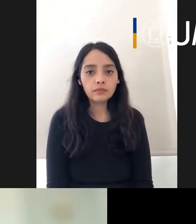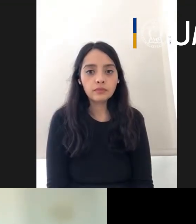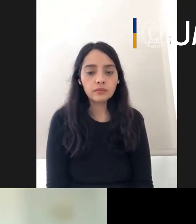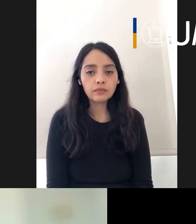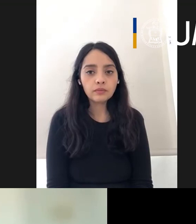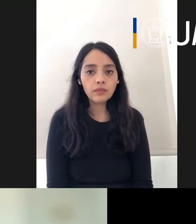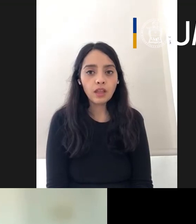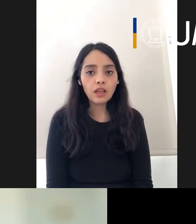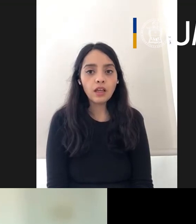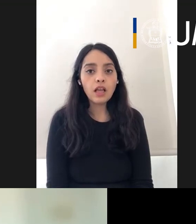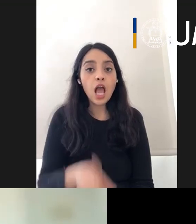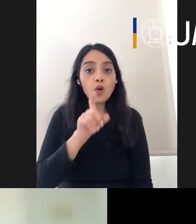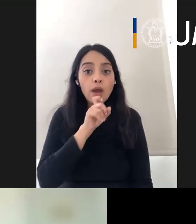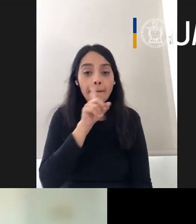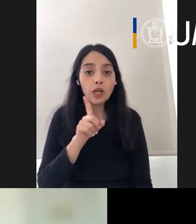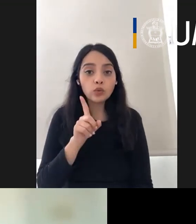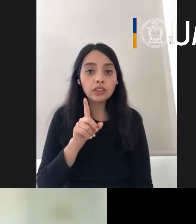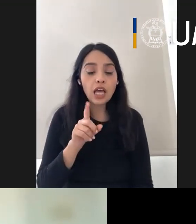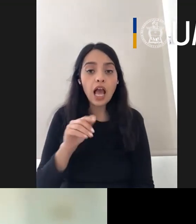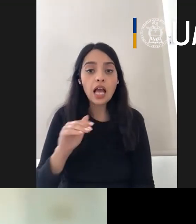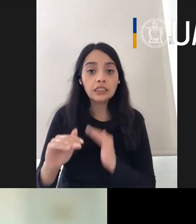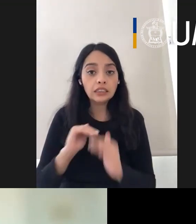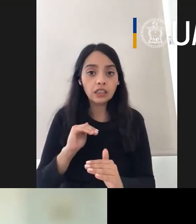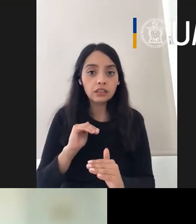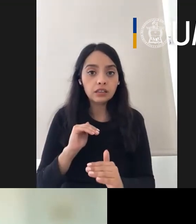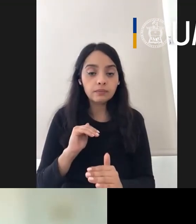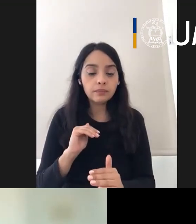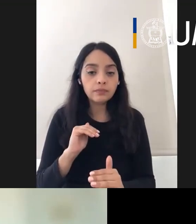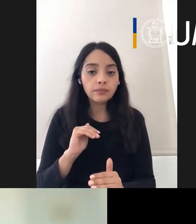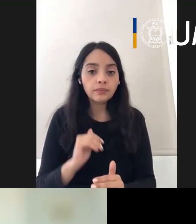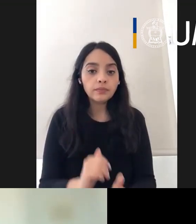Hay una pregunta en el chat, Erika. ¿Ok?